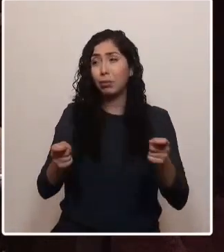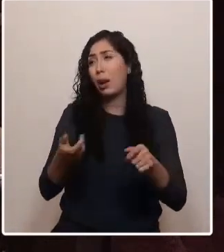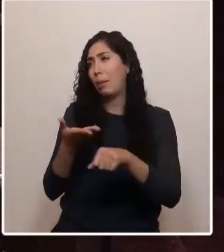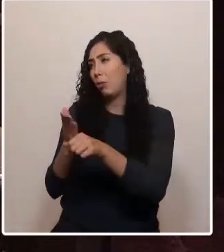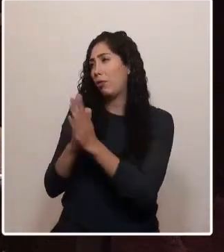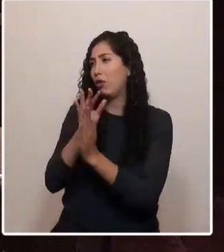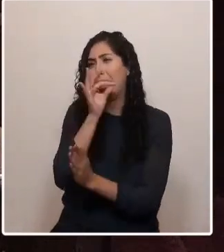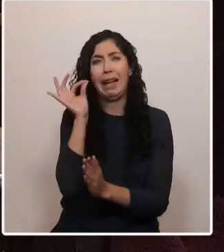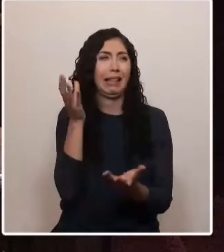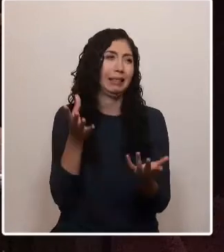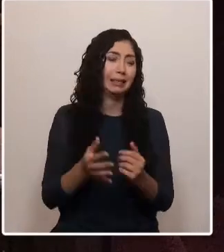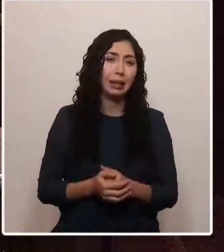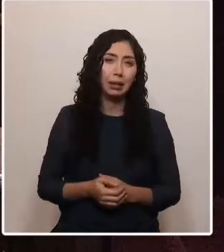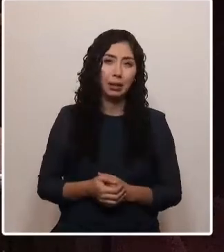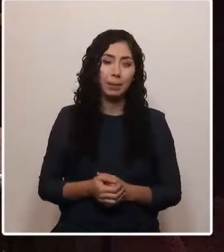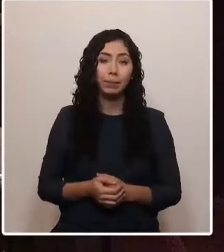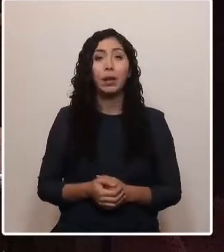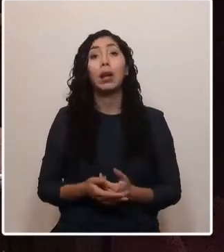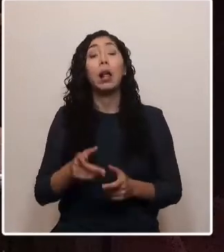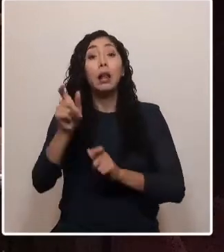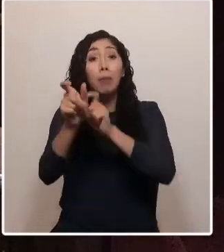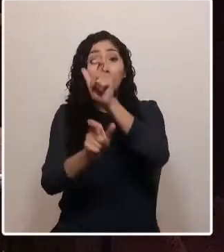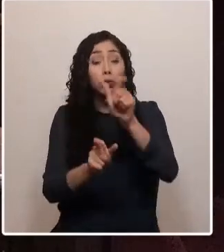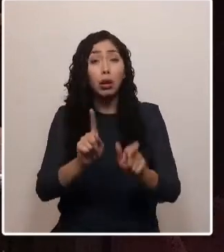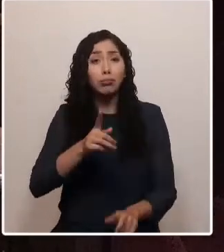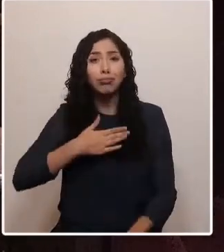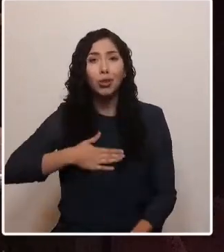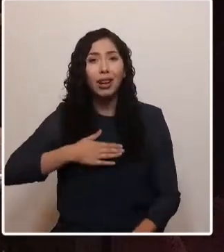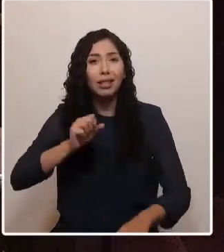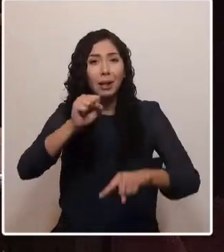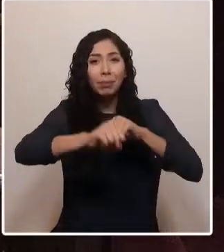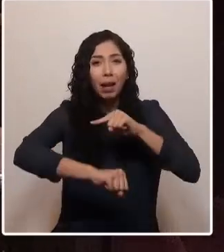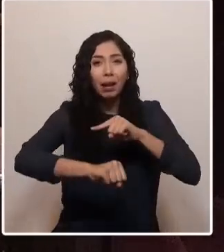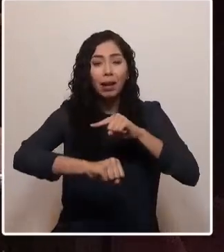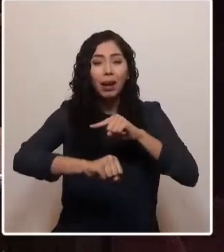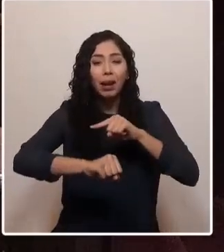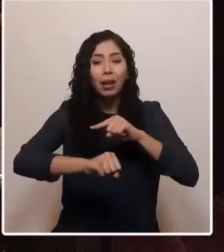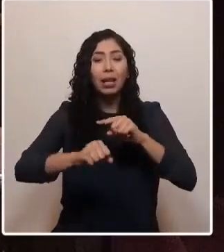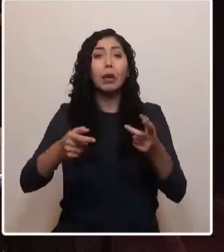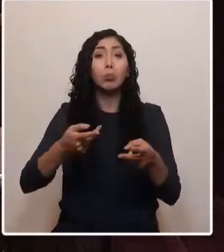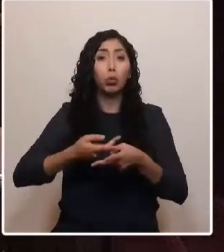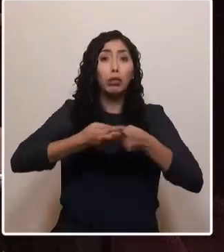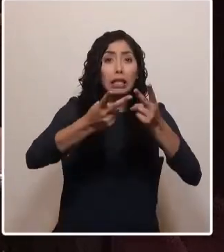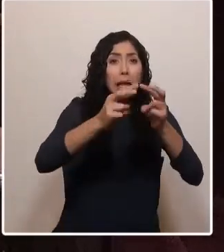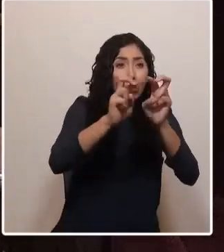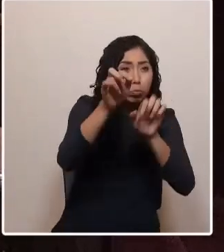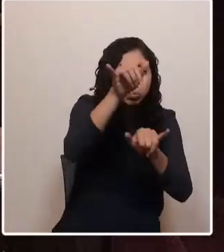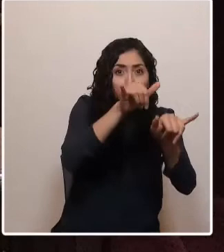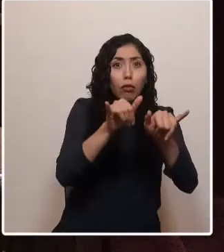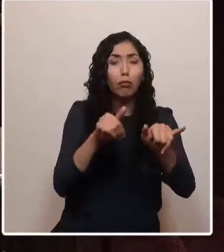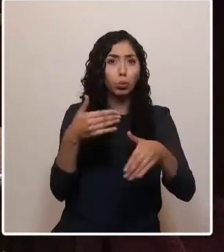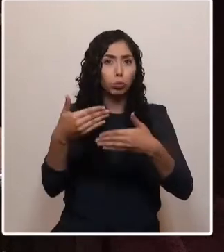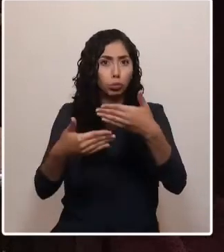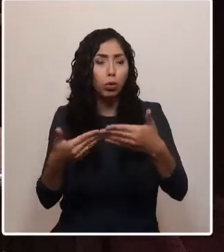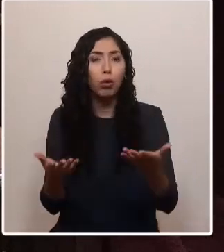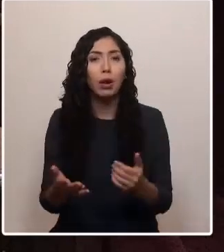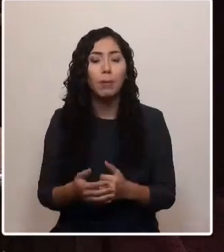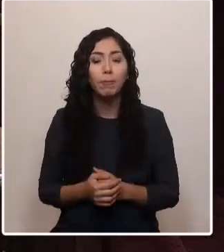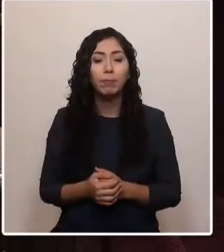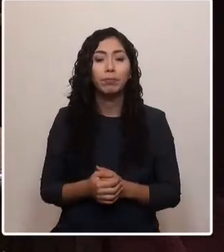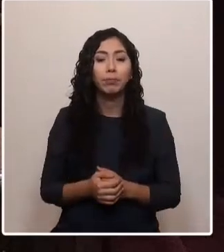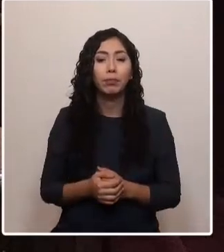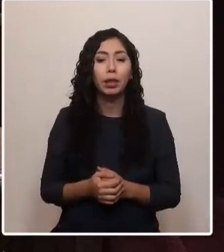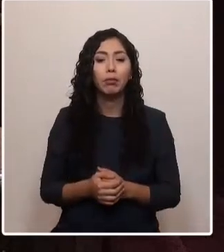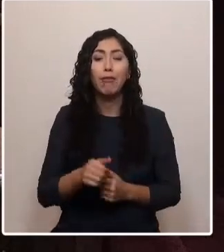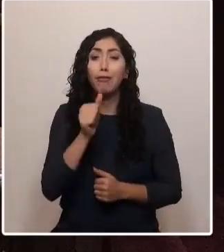para poder hablar. La gente no quiere admitir que la propaganda funciona, porque reconocerlo significa admitir nuestra propia susceptibilidad, horrible falta